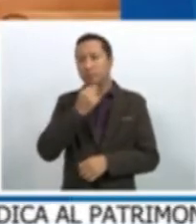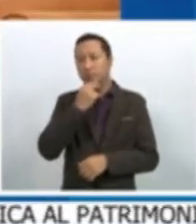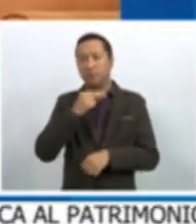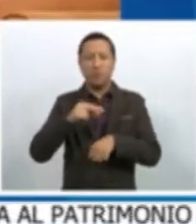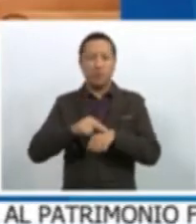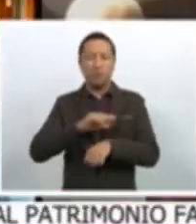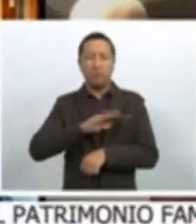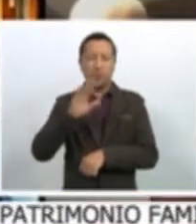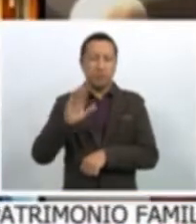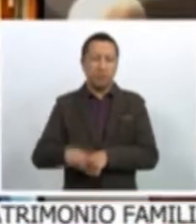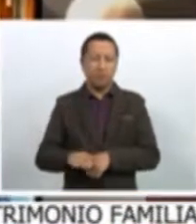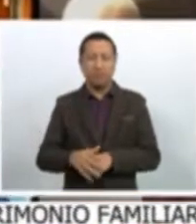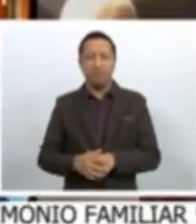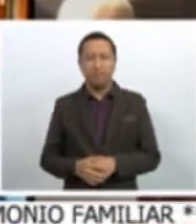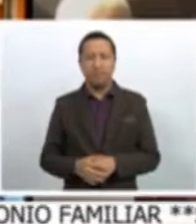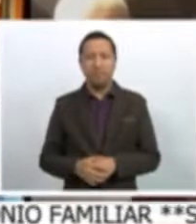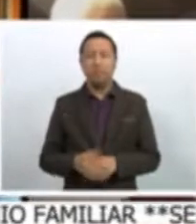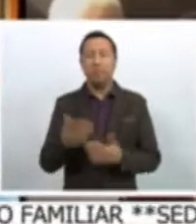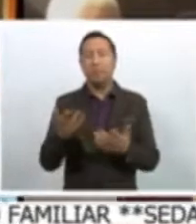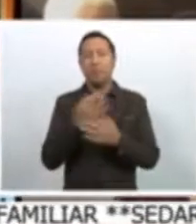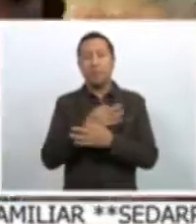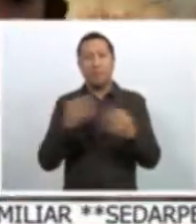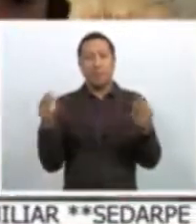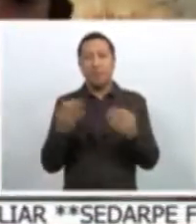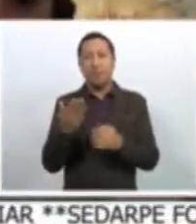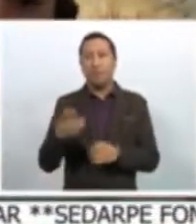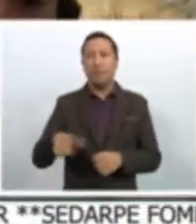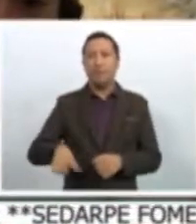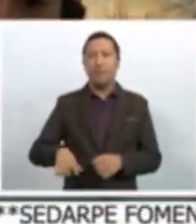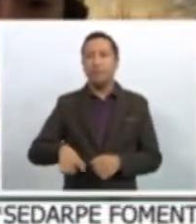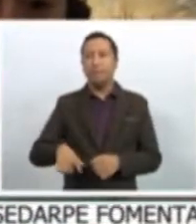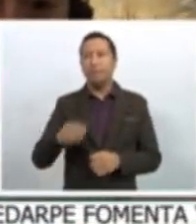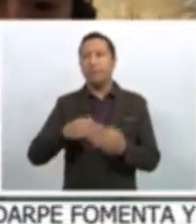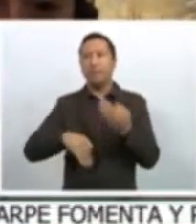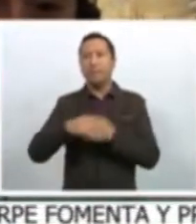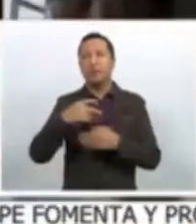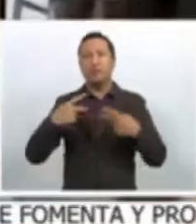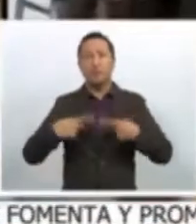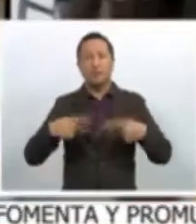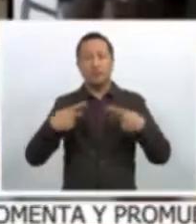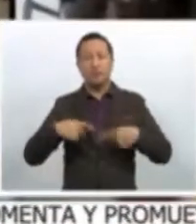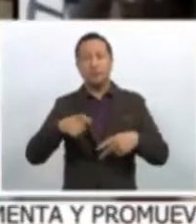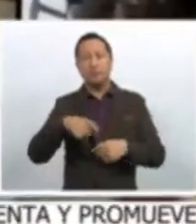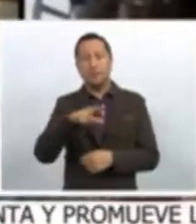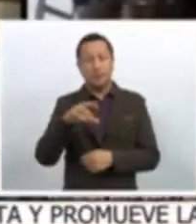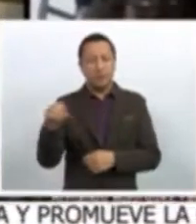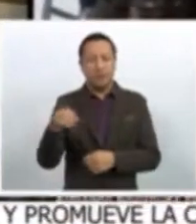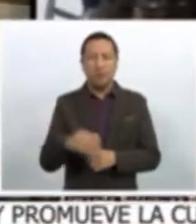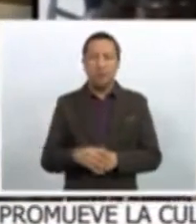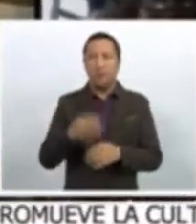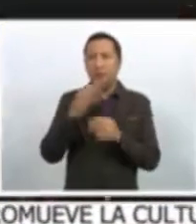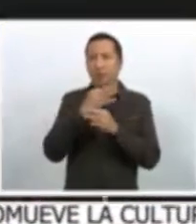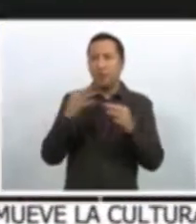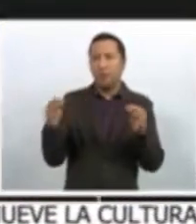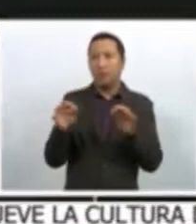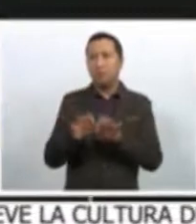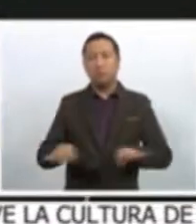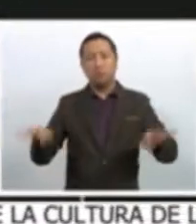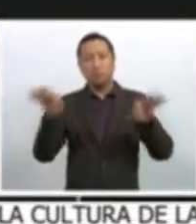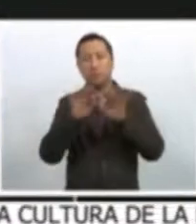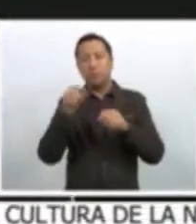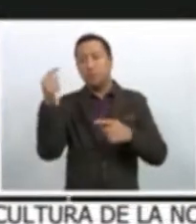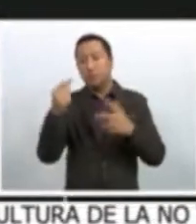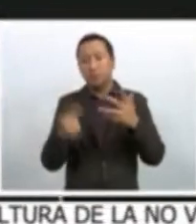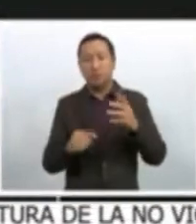Pues ahí tiene usted este mensaje que dirigió el gobernador a los quintanarroenses, en donde da a conocer algo muy importante, que no